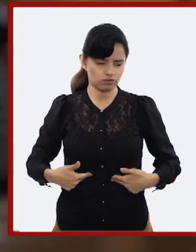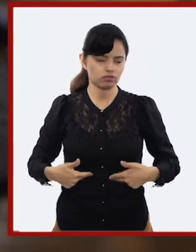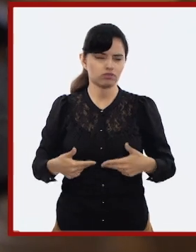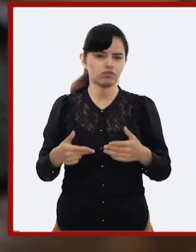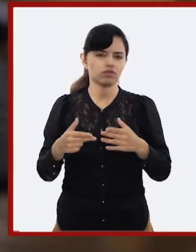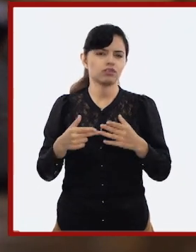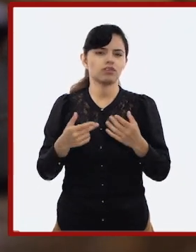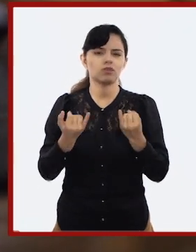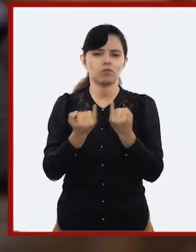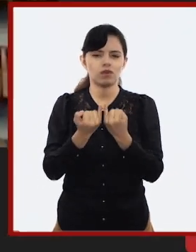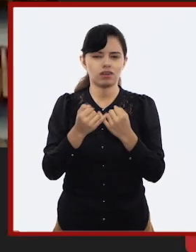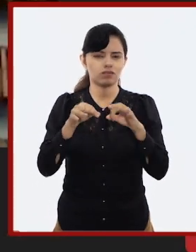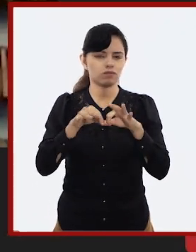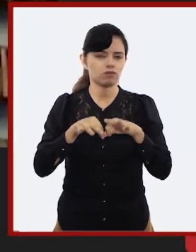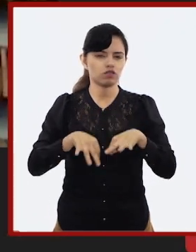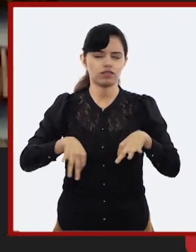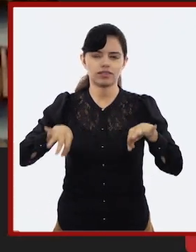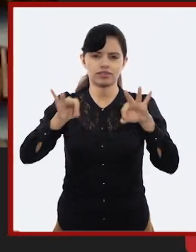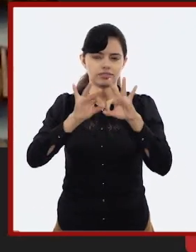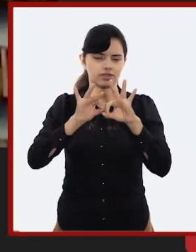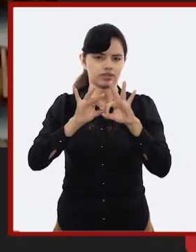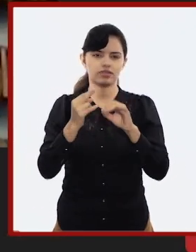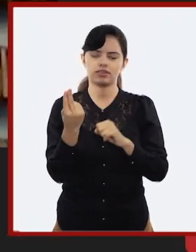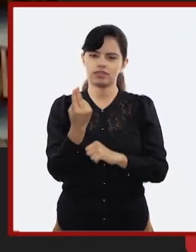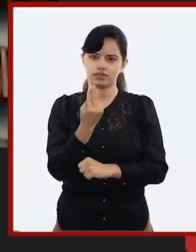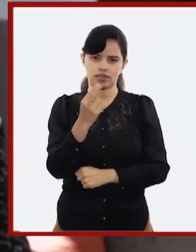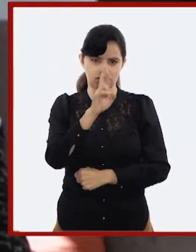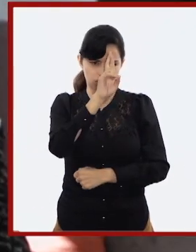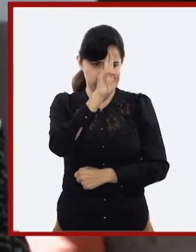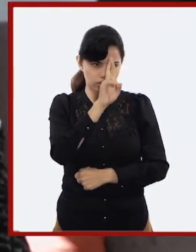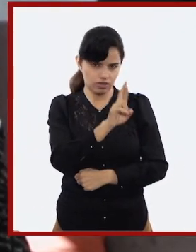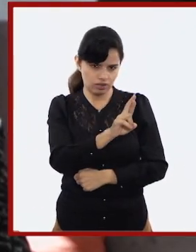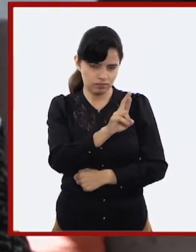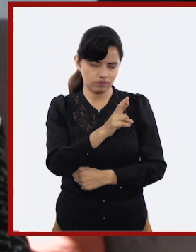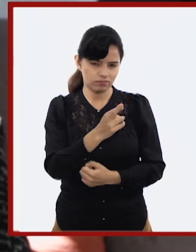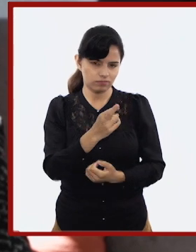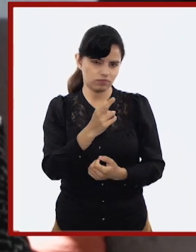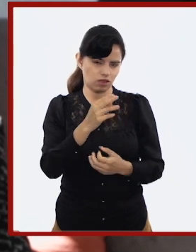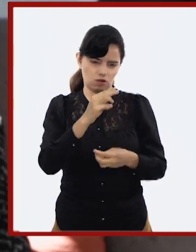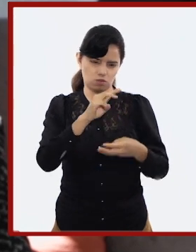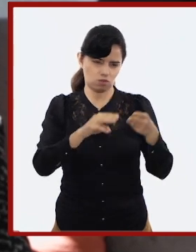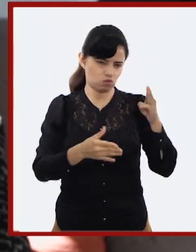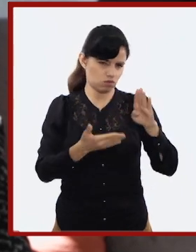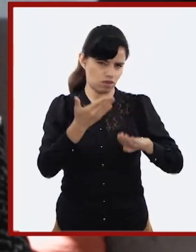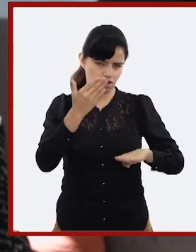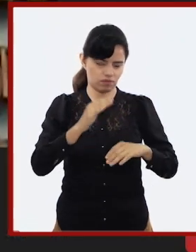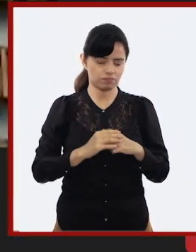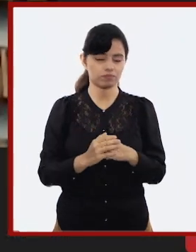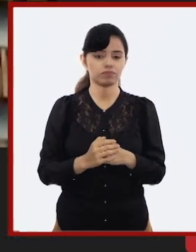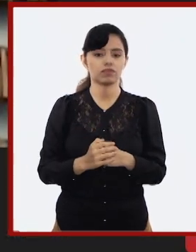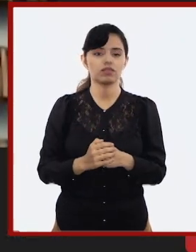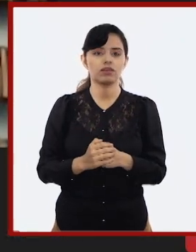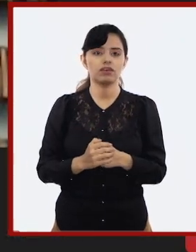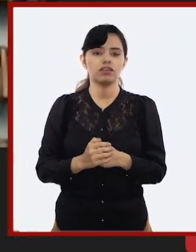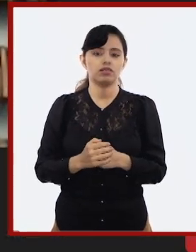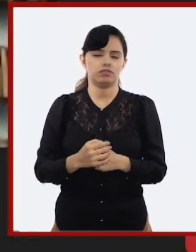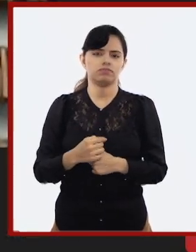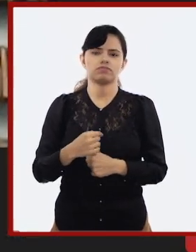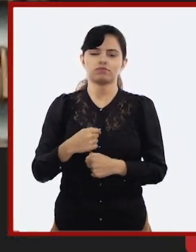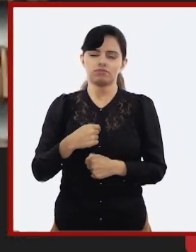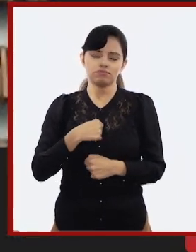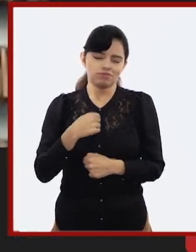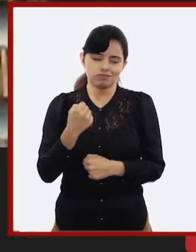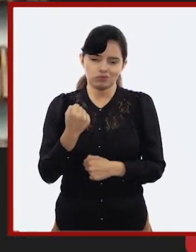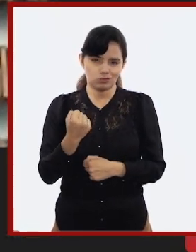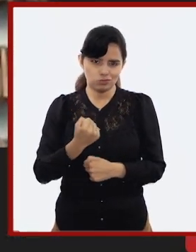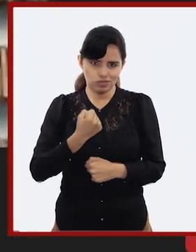la importancia de que se respetaran en todo el mundo. Yo he tenido la